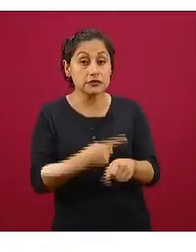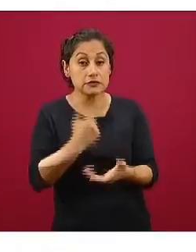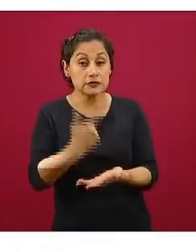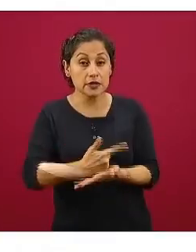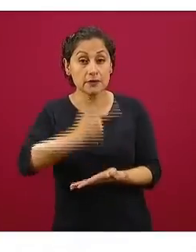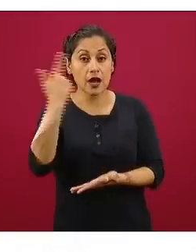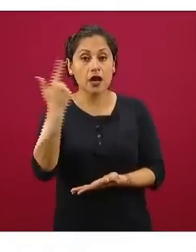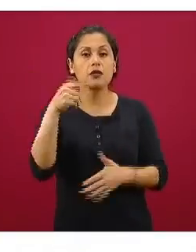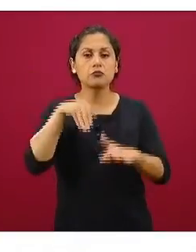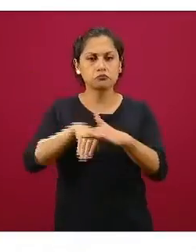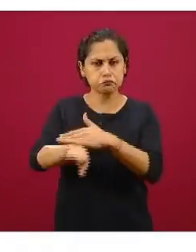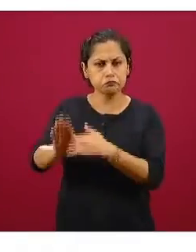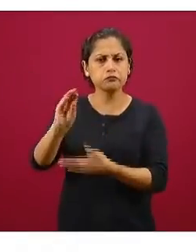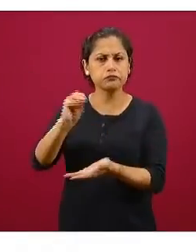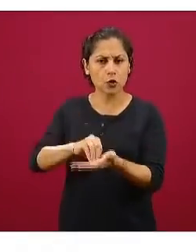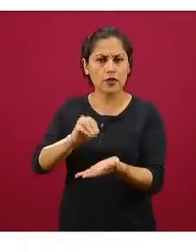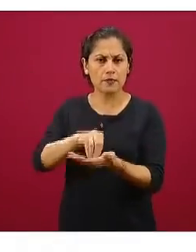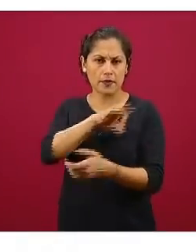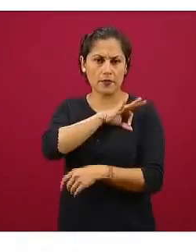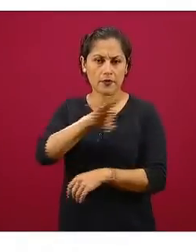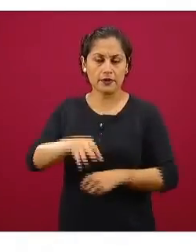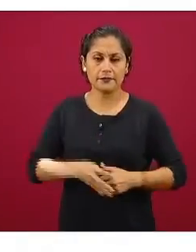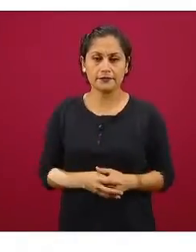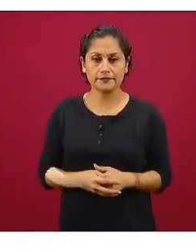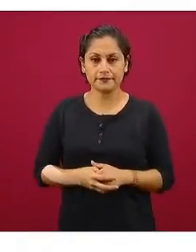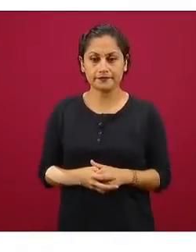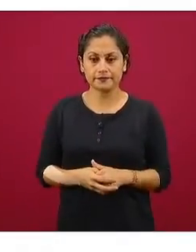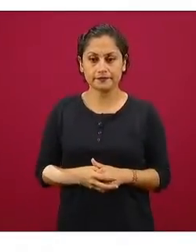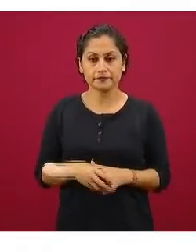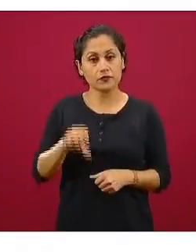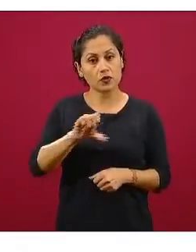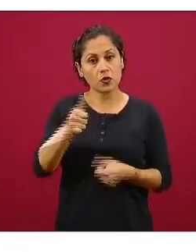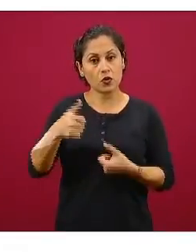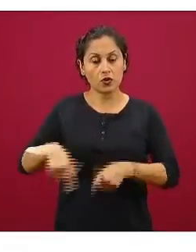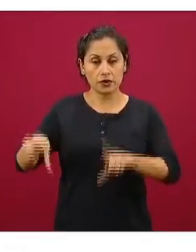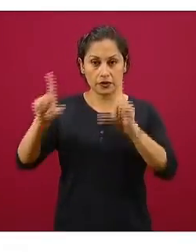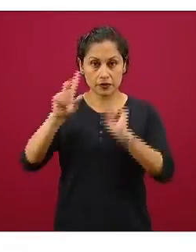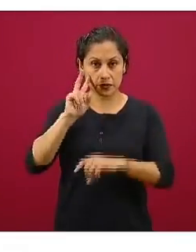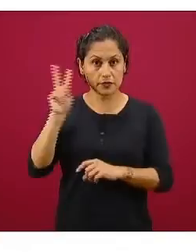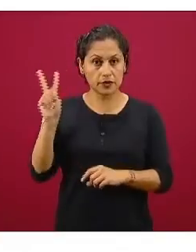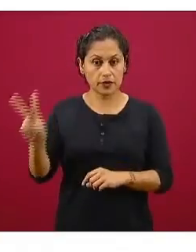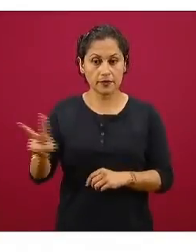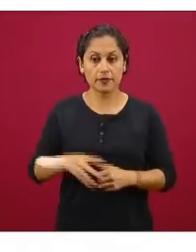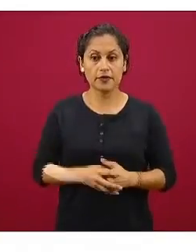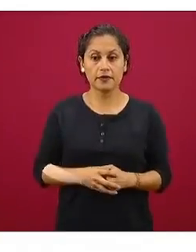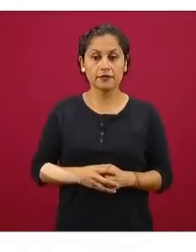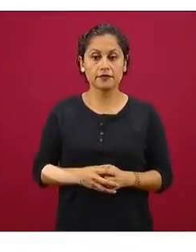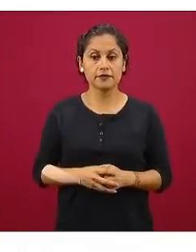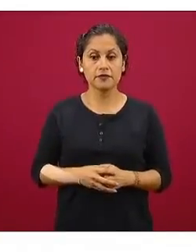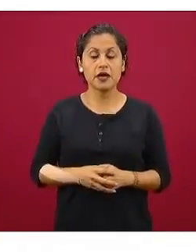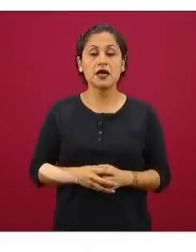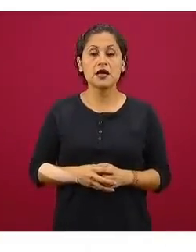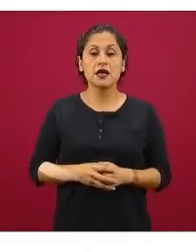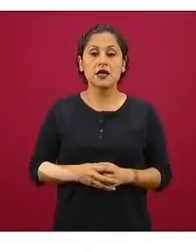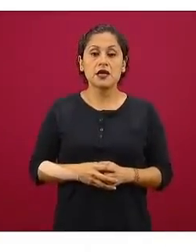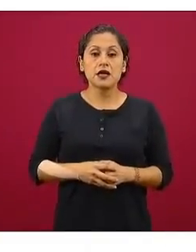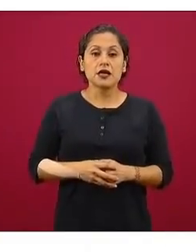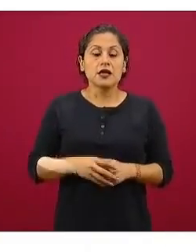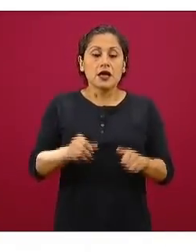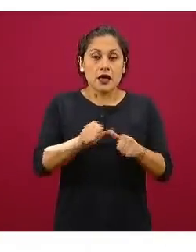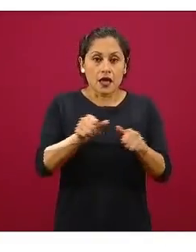requieren este tipo de atención. La siguiente diapositiva vemos la cantidad de unidades COVID, cómo estas han